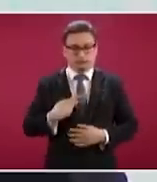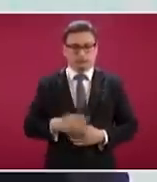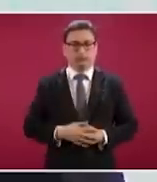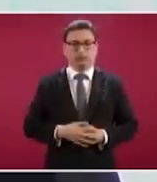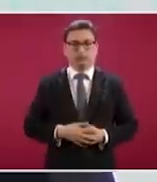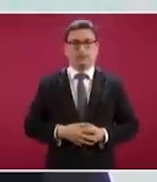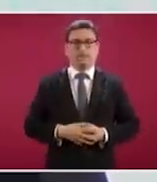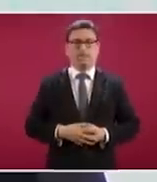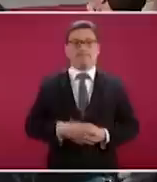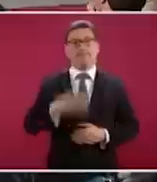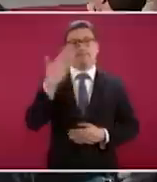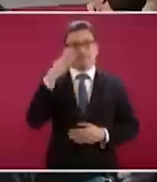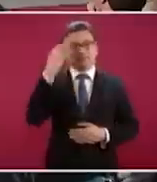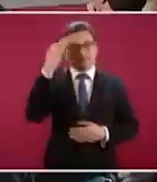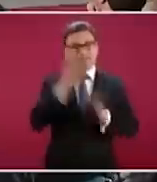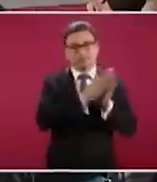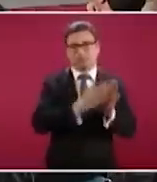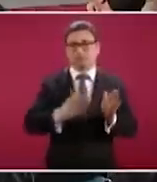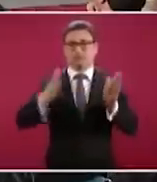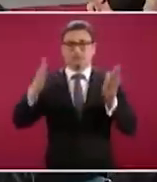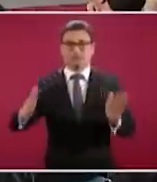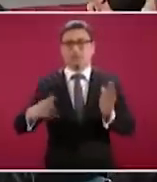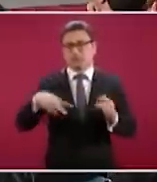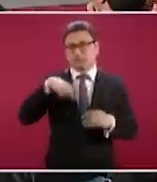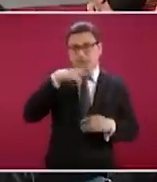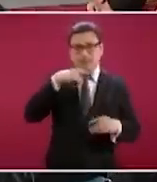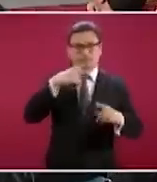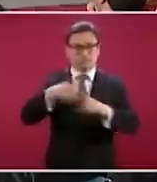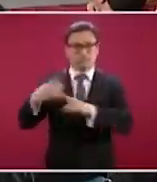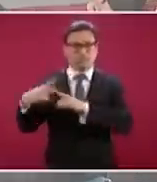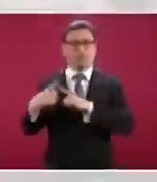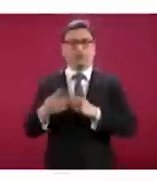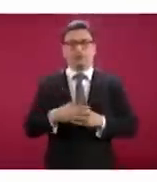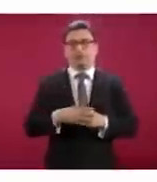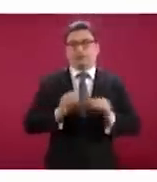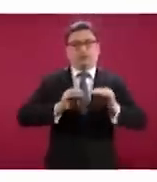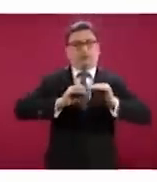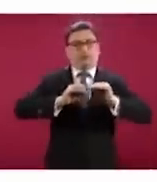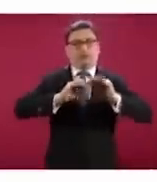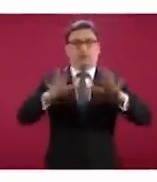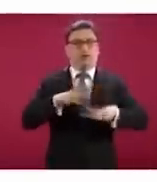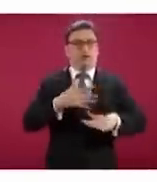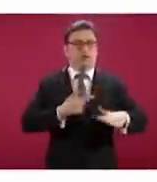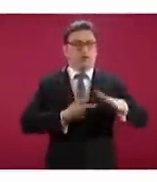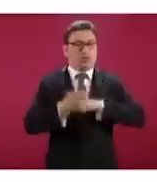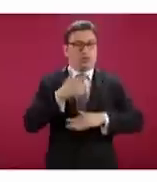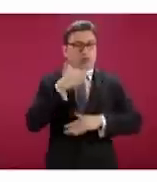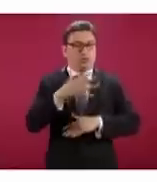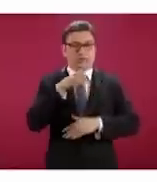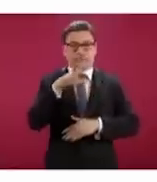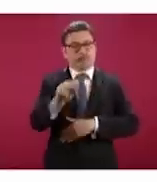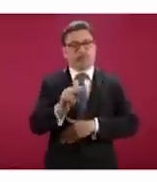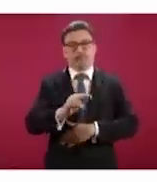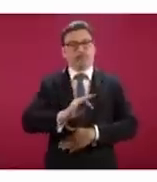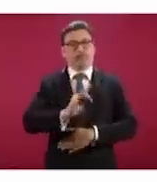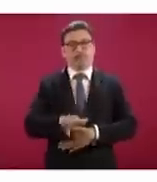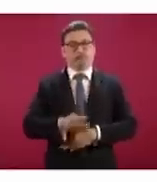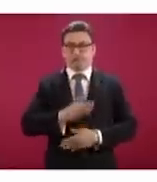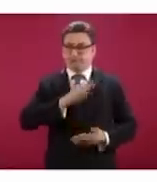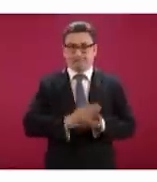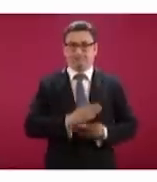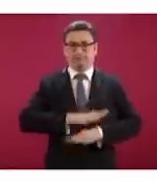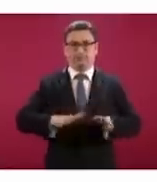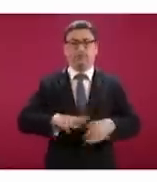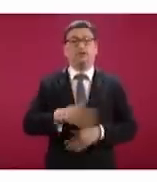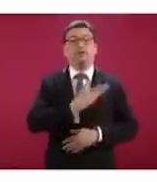estas fechas decembrinas, y mucho menos habrá de tolerarse ningún acto de corrupción. Son las instrucciones precisas